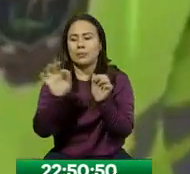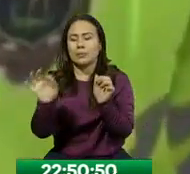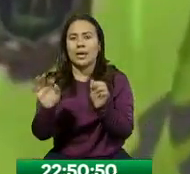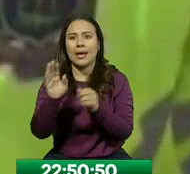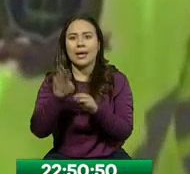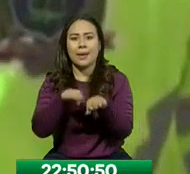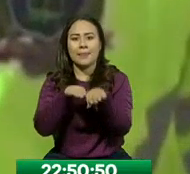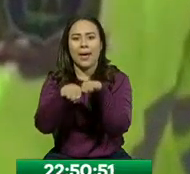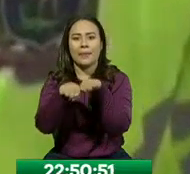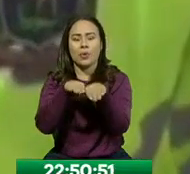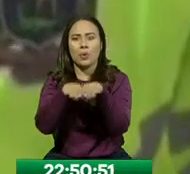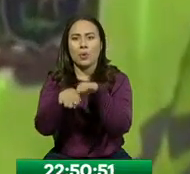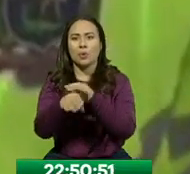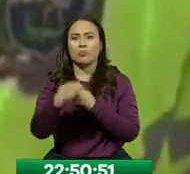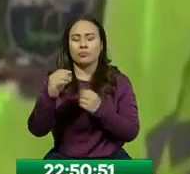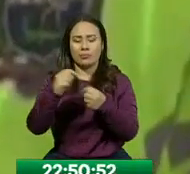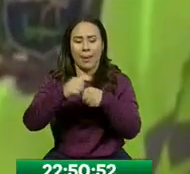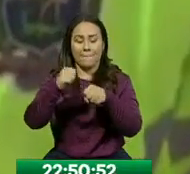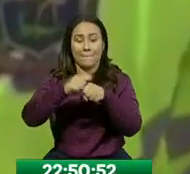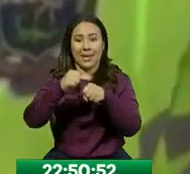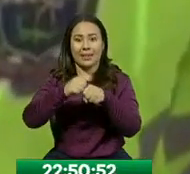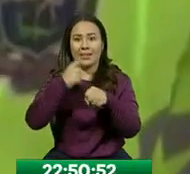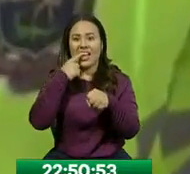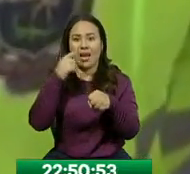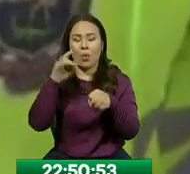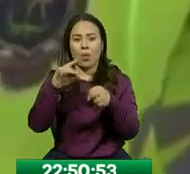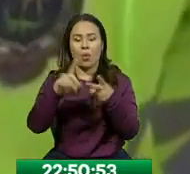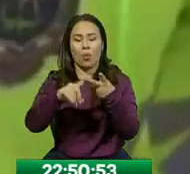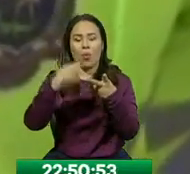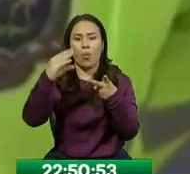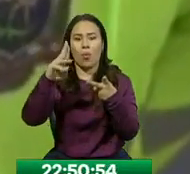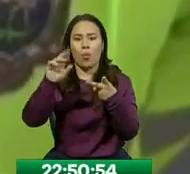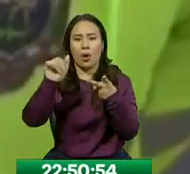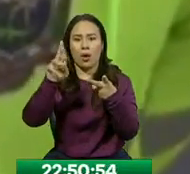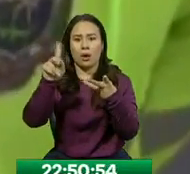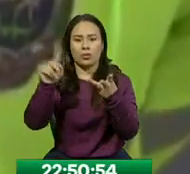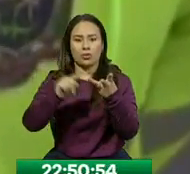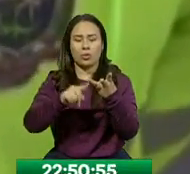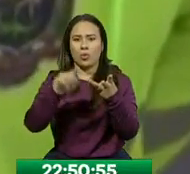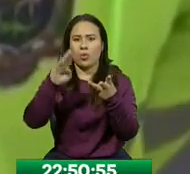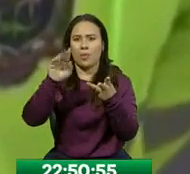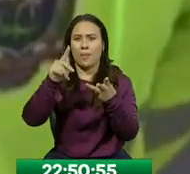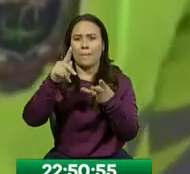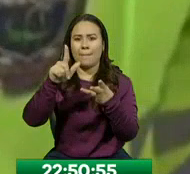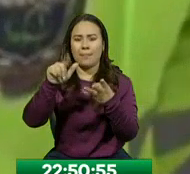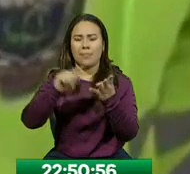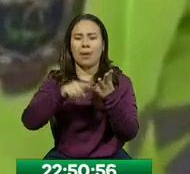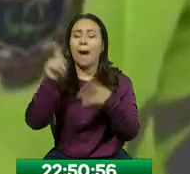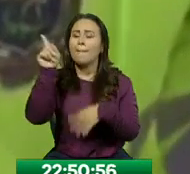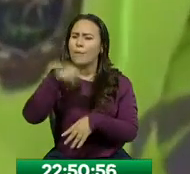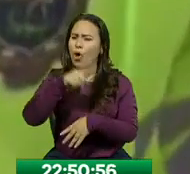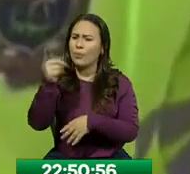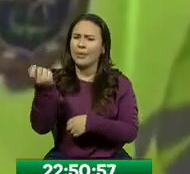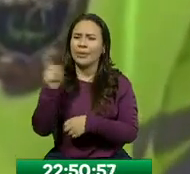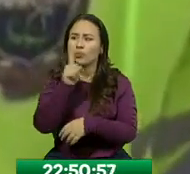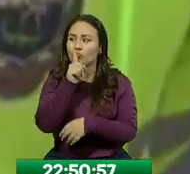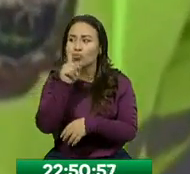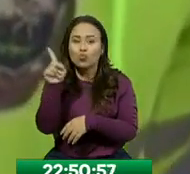Oro, cuarzo, plata y otros minerales más que están prohibidos por el transporte ilegal y